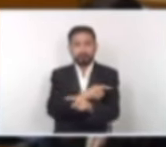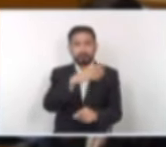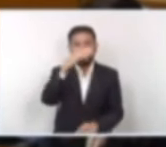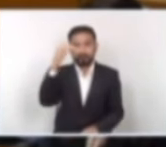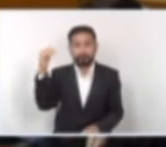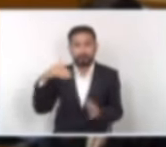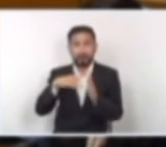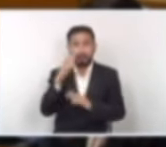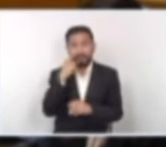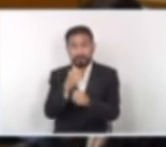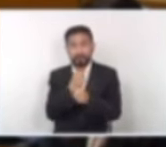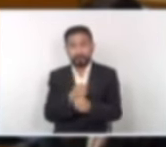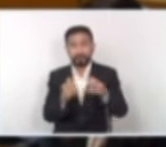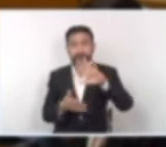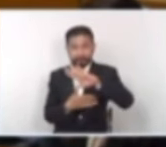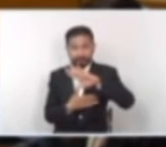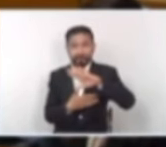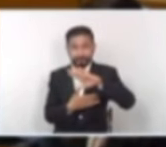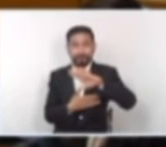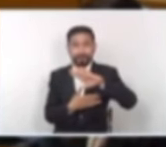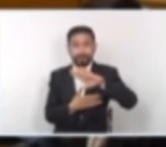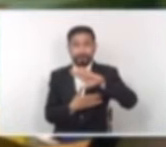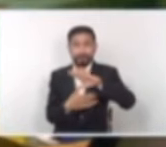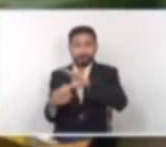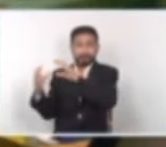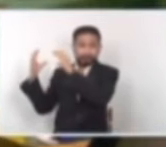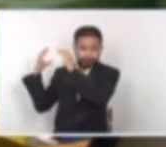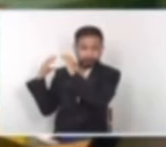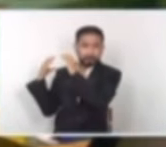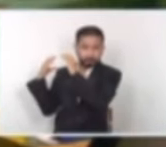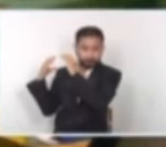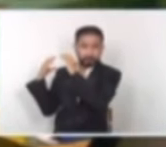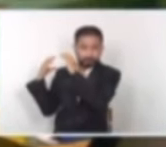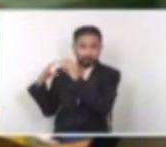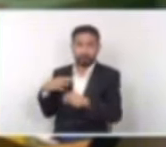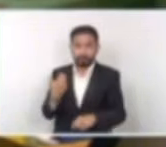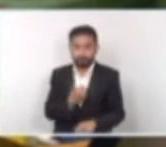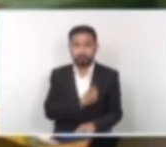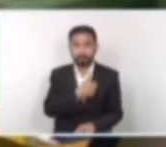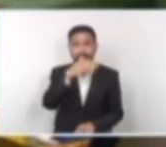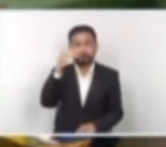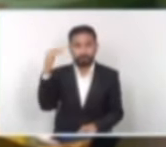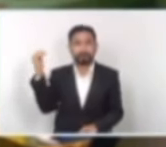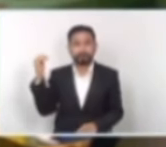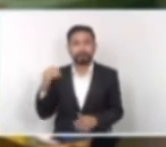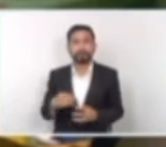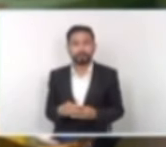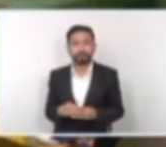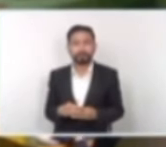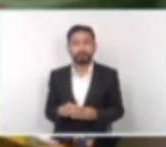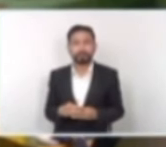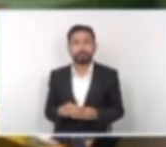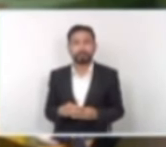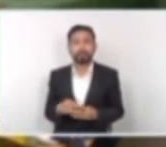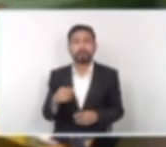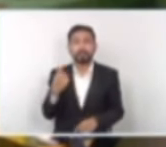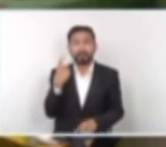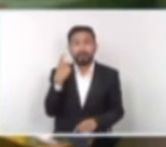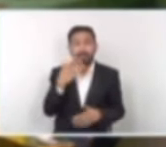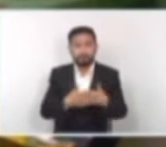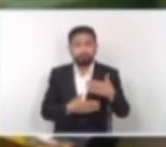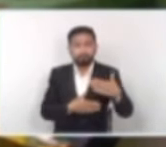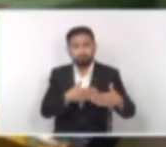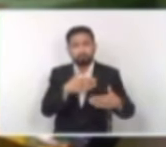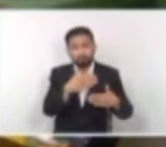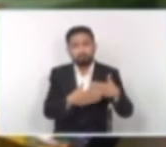hemisferio occidental. Fue el desafío más grande que nuestra nación ha superado. Y aunque todavía nos queda un largo camino